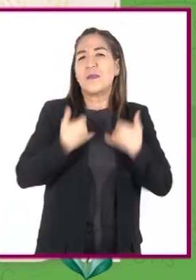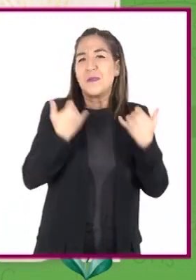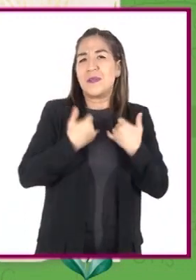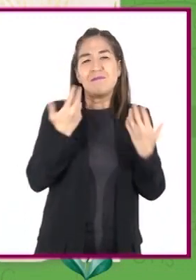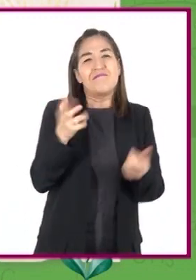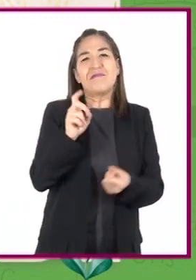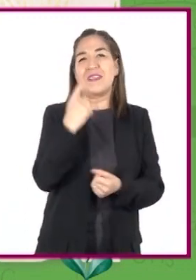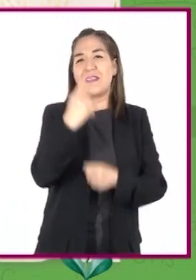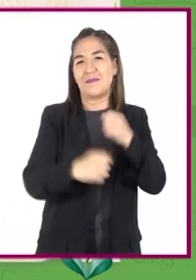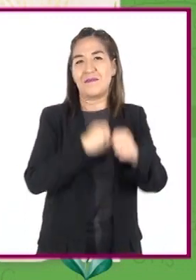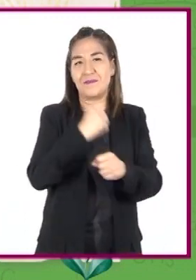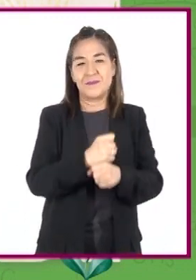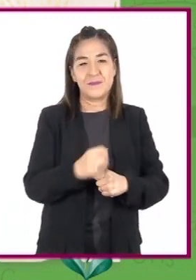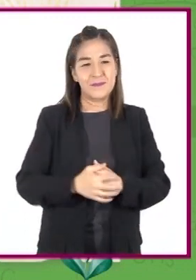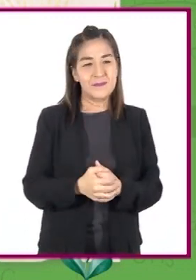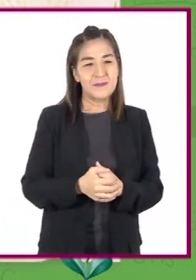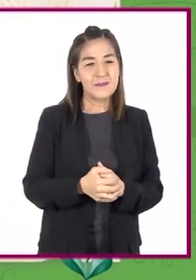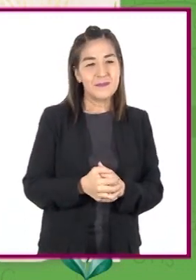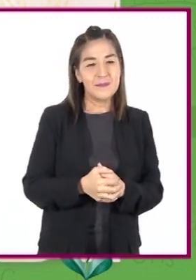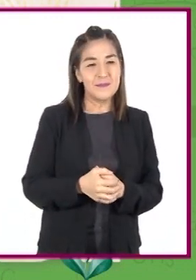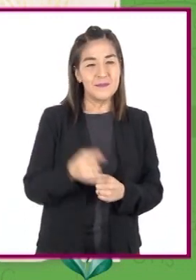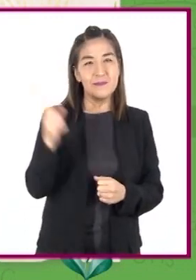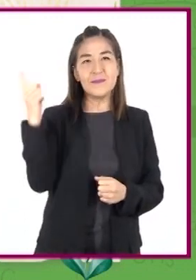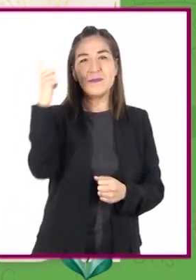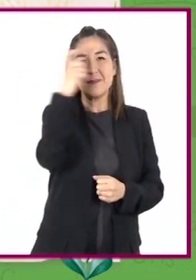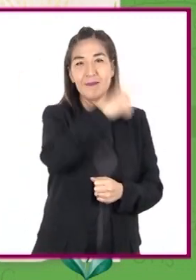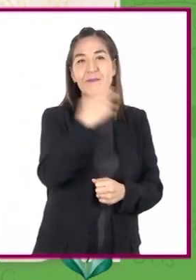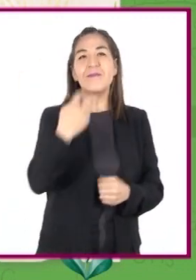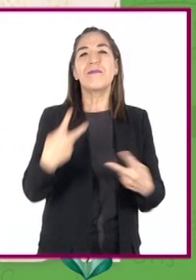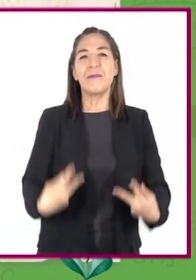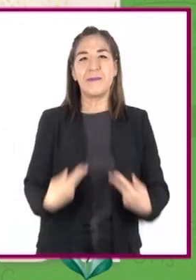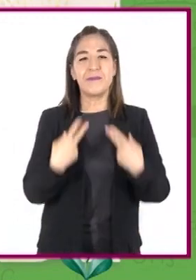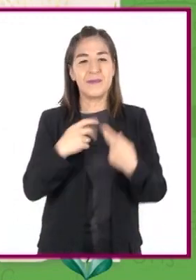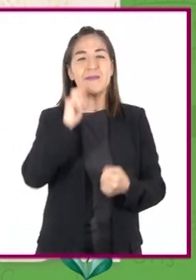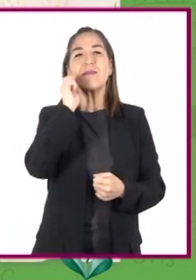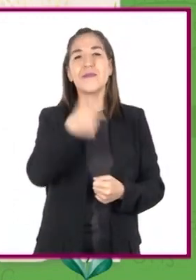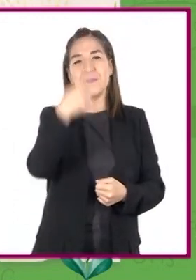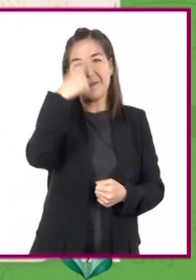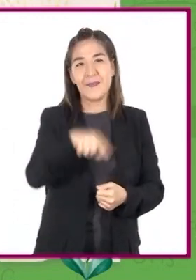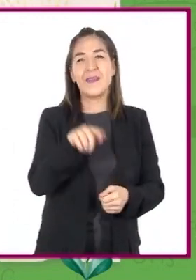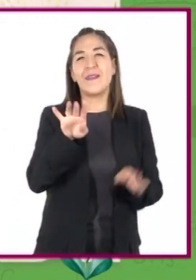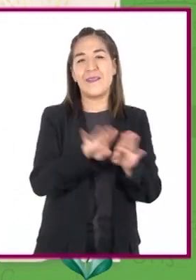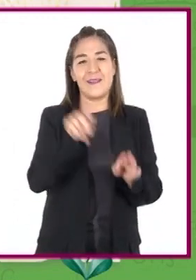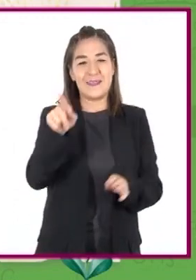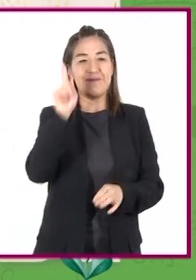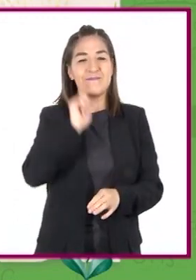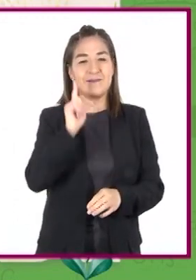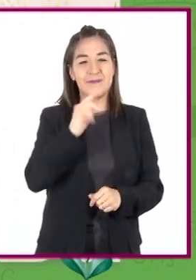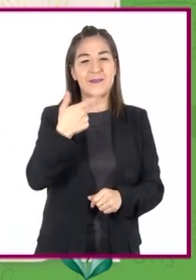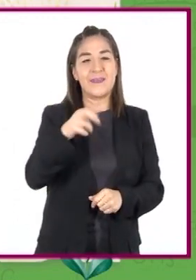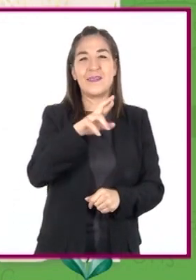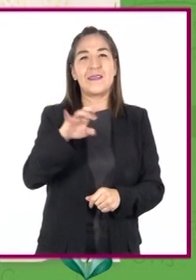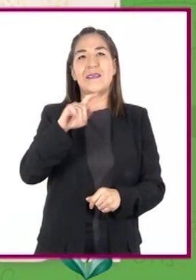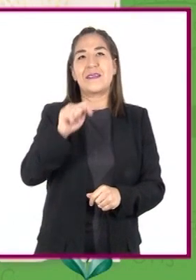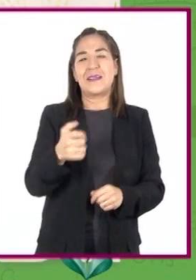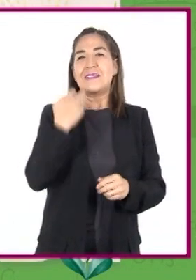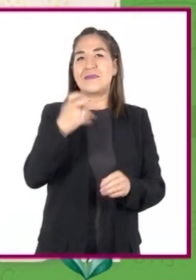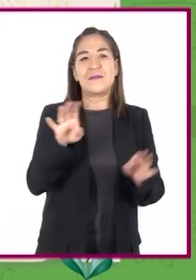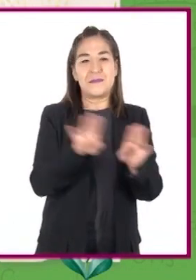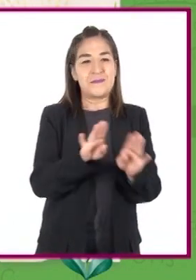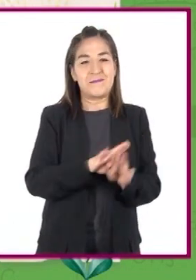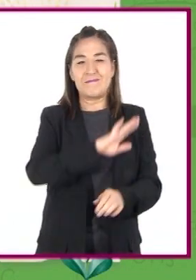años. Paradójicamente, fue ese cáncer lo que le permitió a Henrietta volverse inmortal.